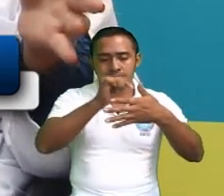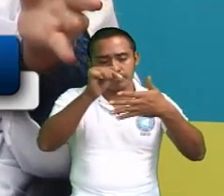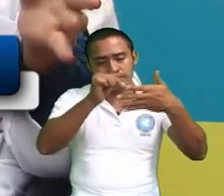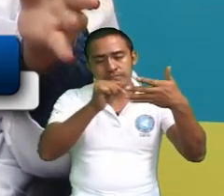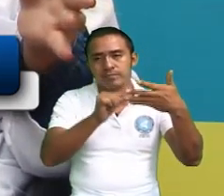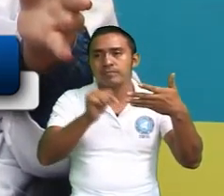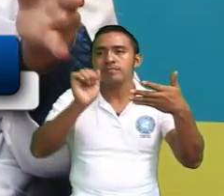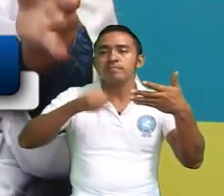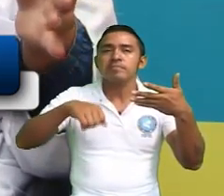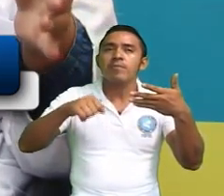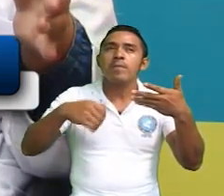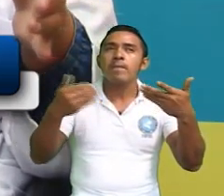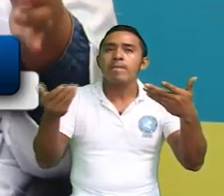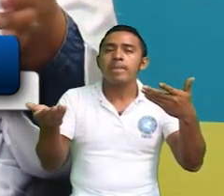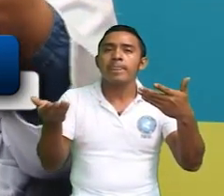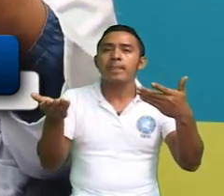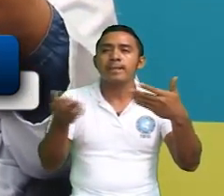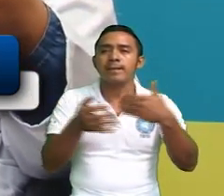ser